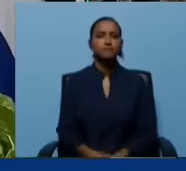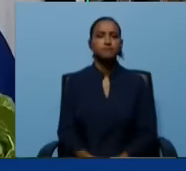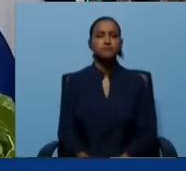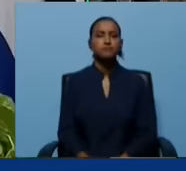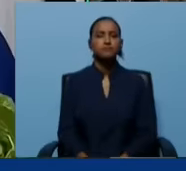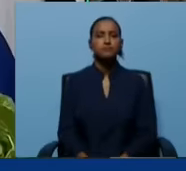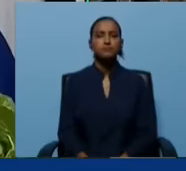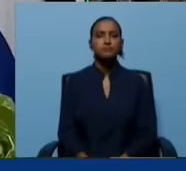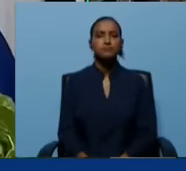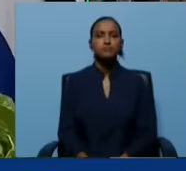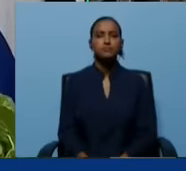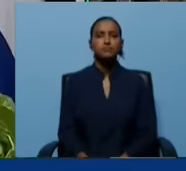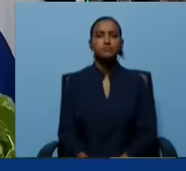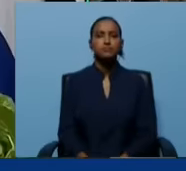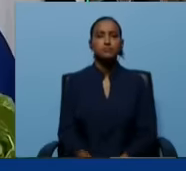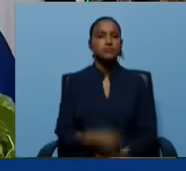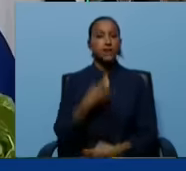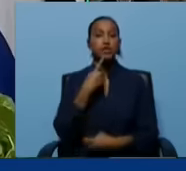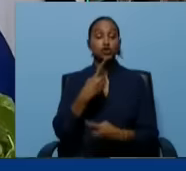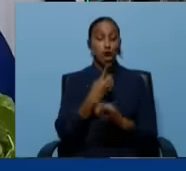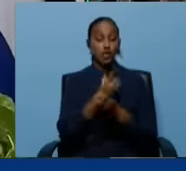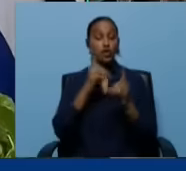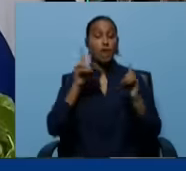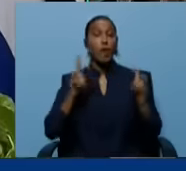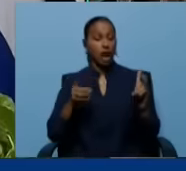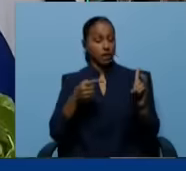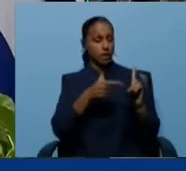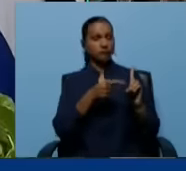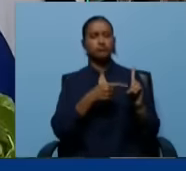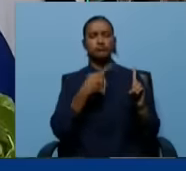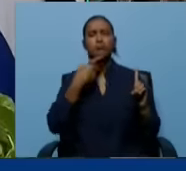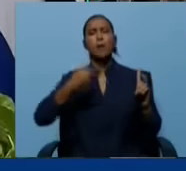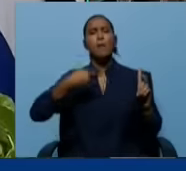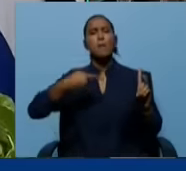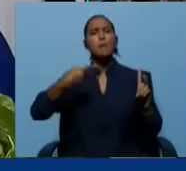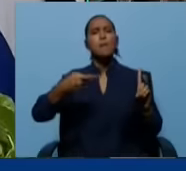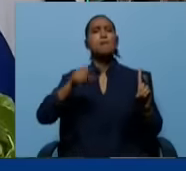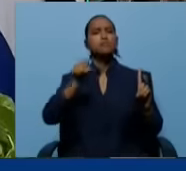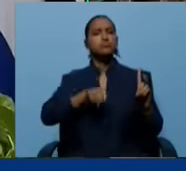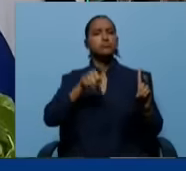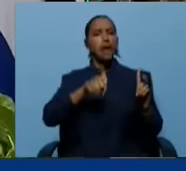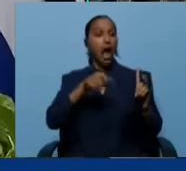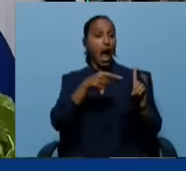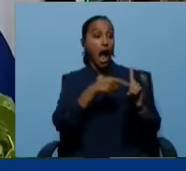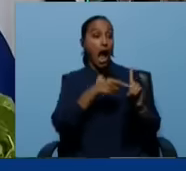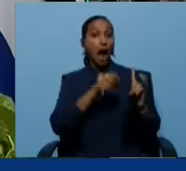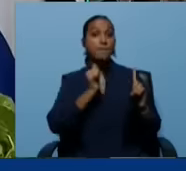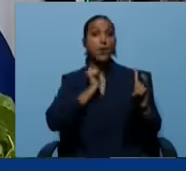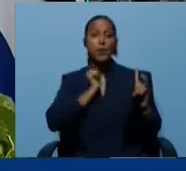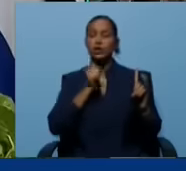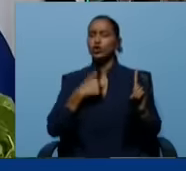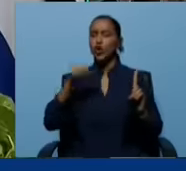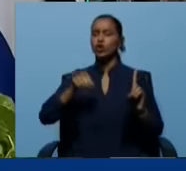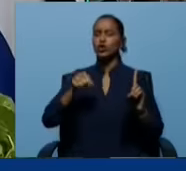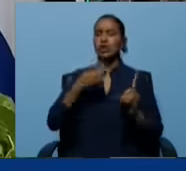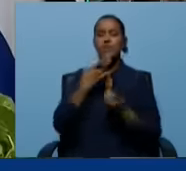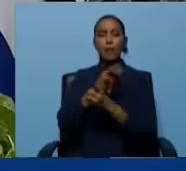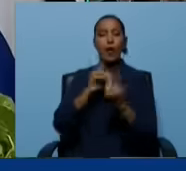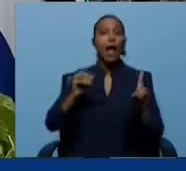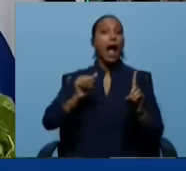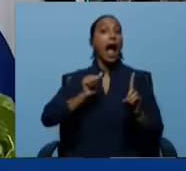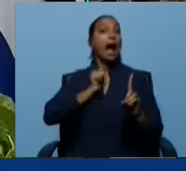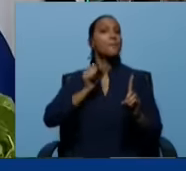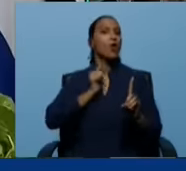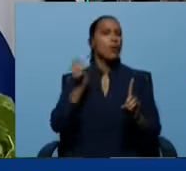En nombre de la democracia se ha producido todo eso, crímenes que nos